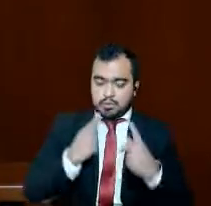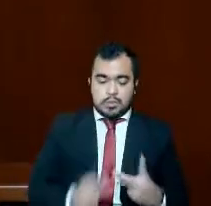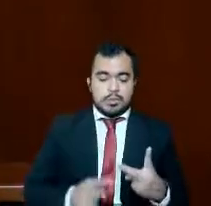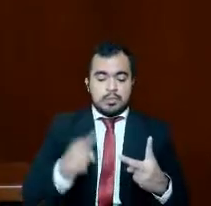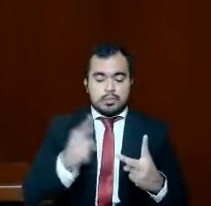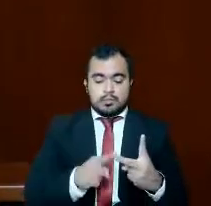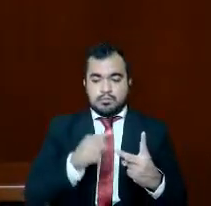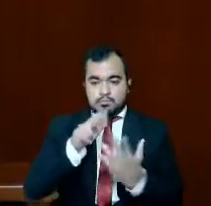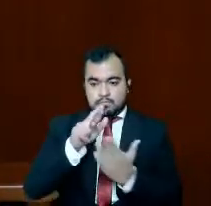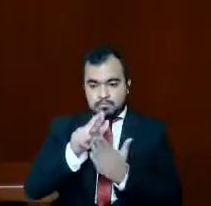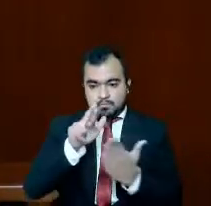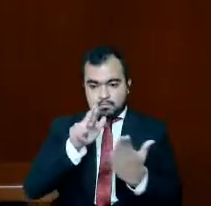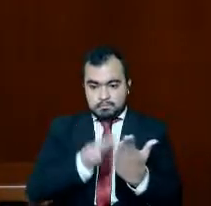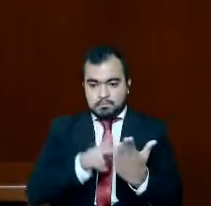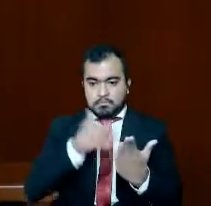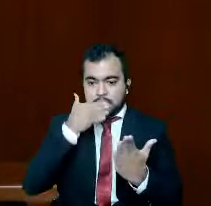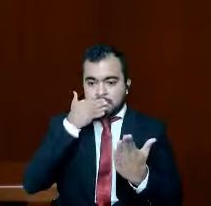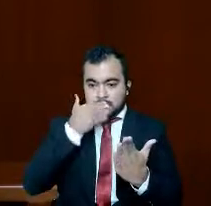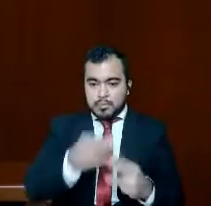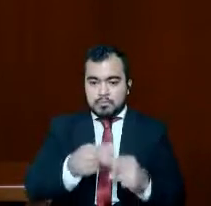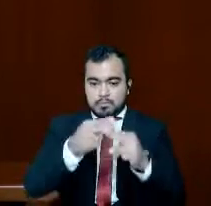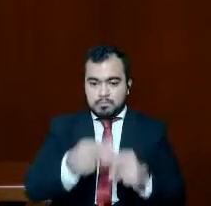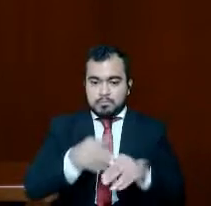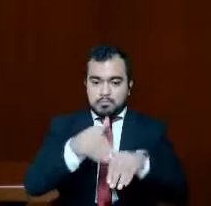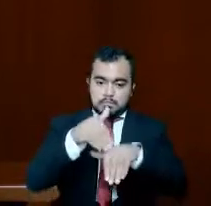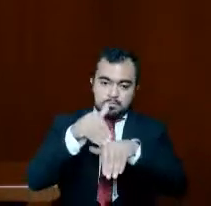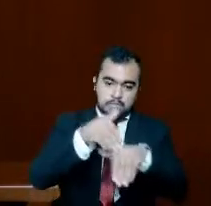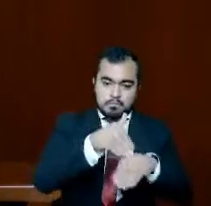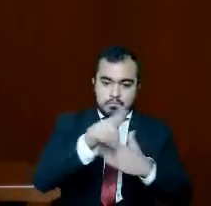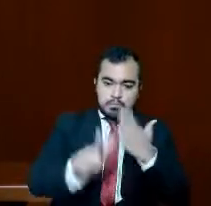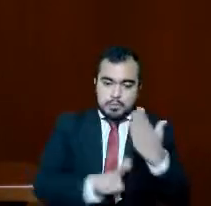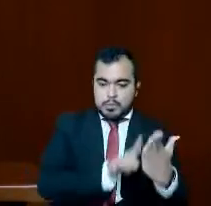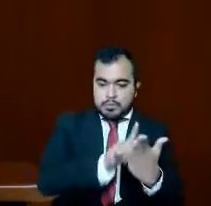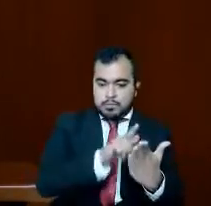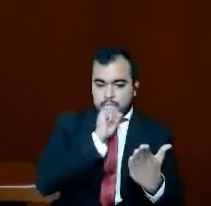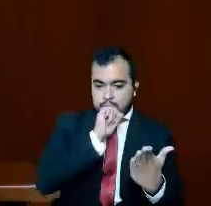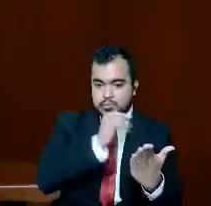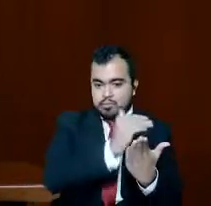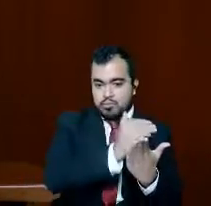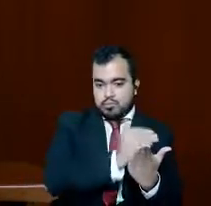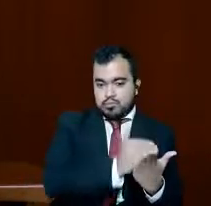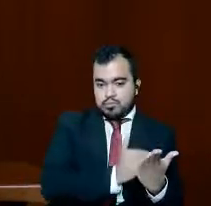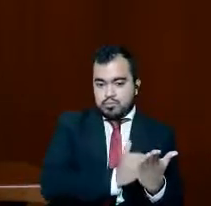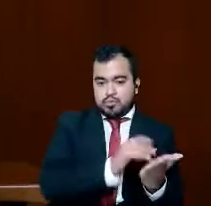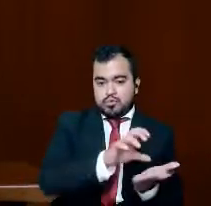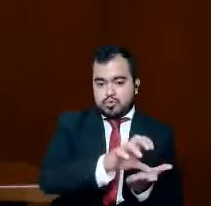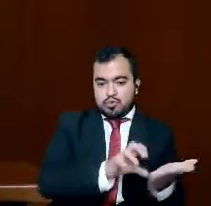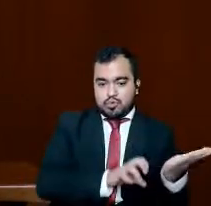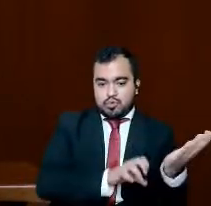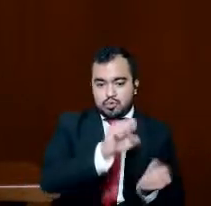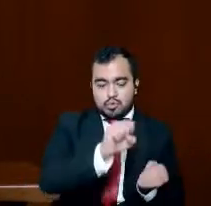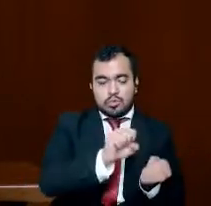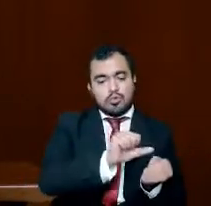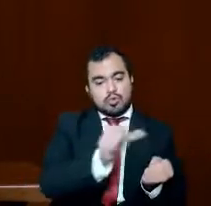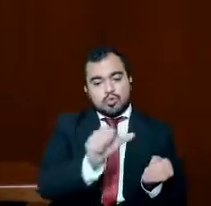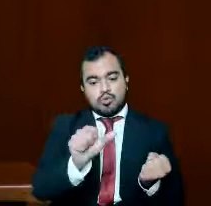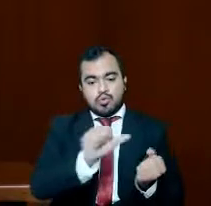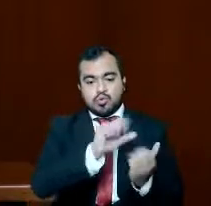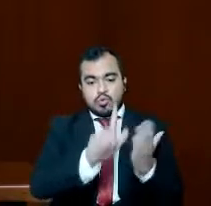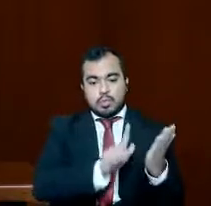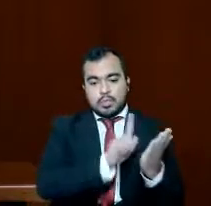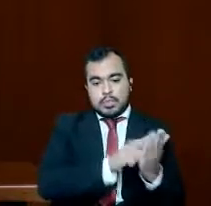cumpla con un estricto apego al orden jurídico previsto en esta Constitución, en las leyes que de ella emanen y los